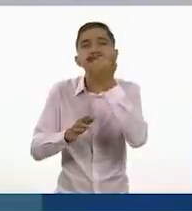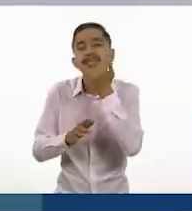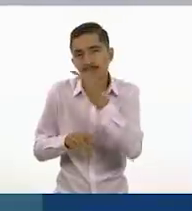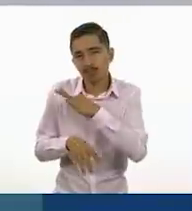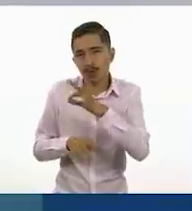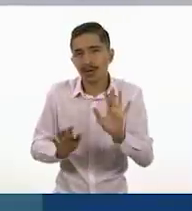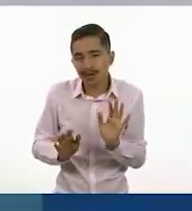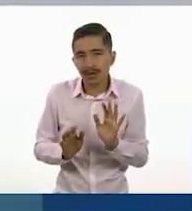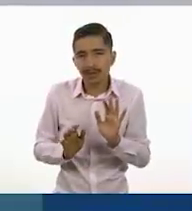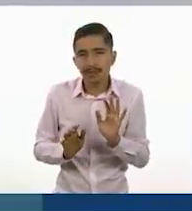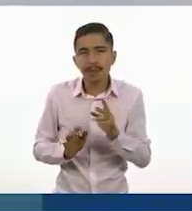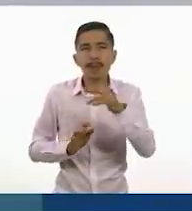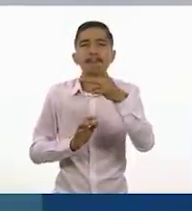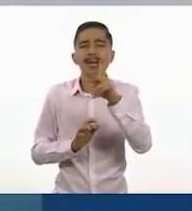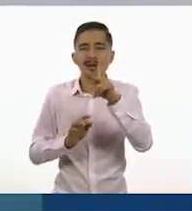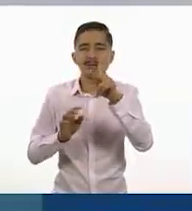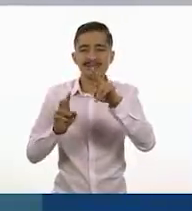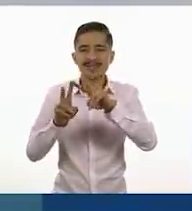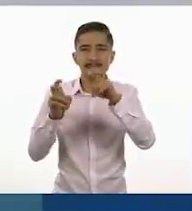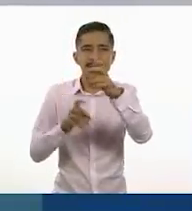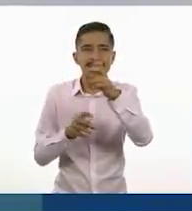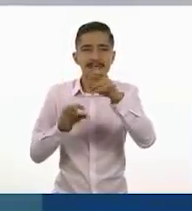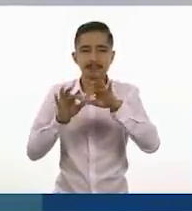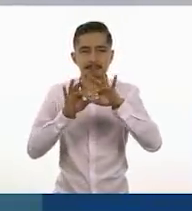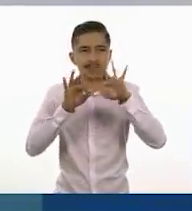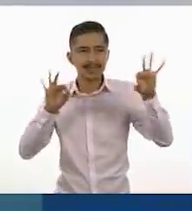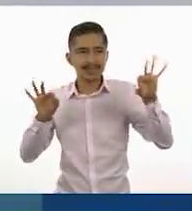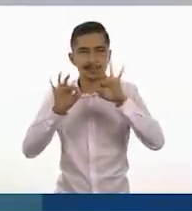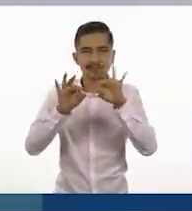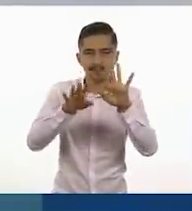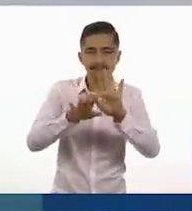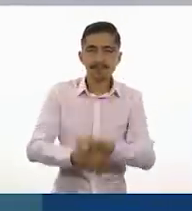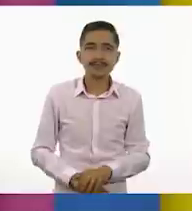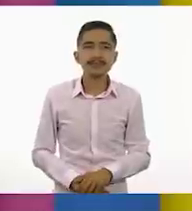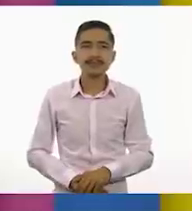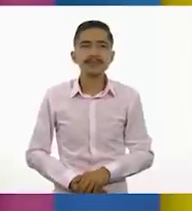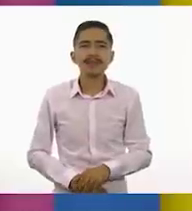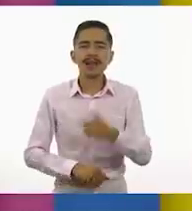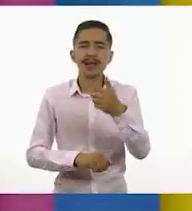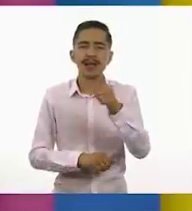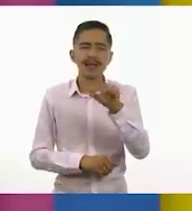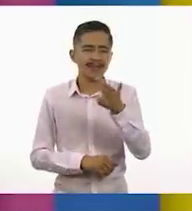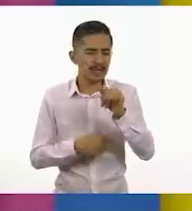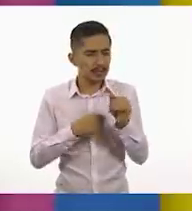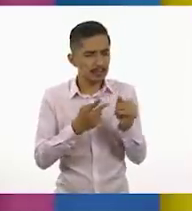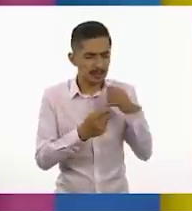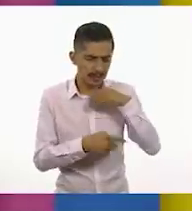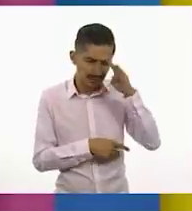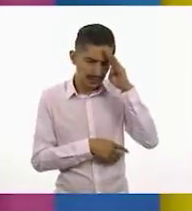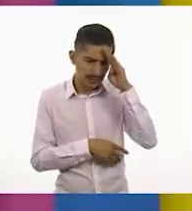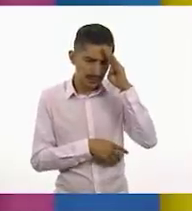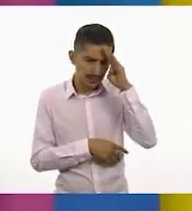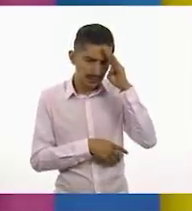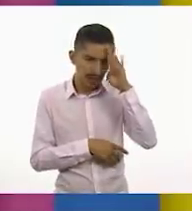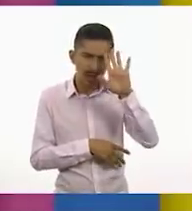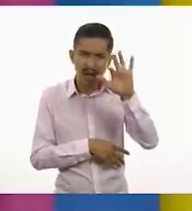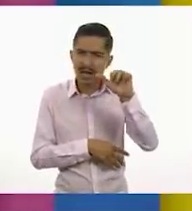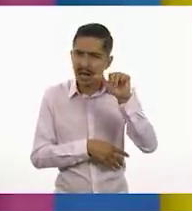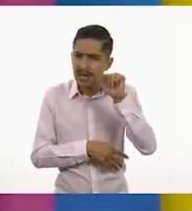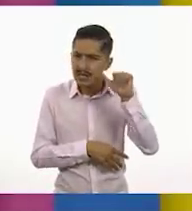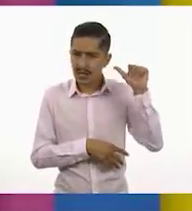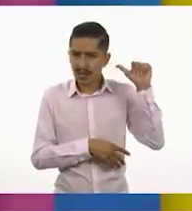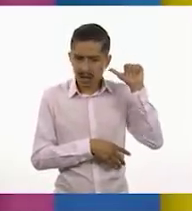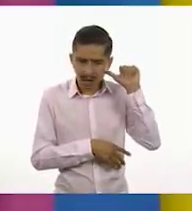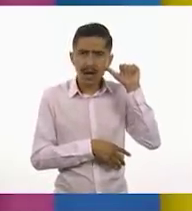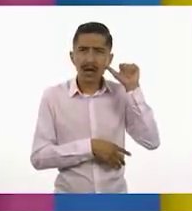¿sí? Pero regresemos al tema de las escalas. Muy bien. Gaby, yo me quedé pensando en otra cosa. En el desafío de ayer vimos